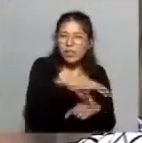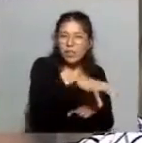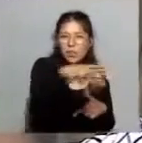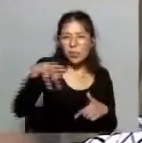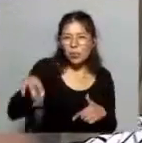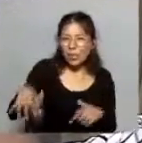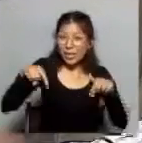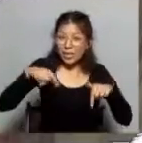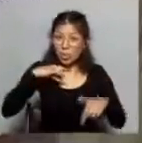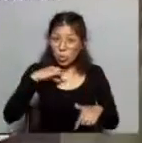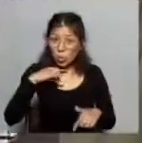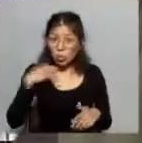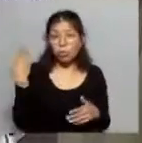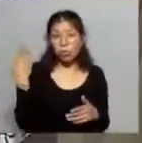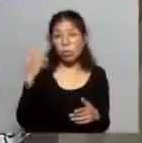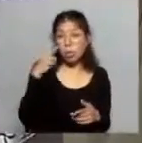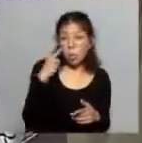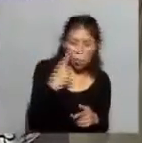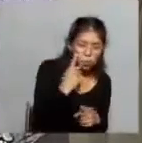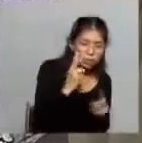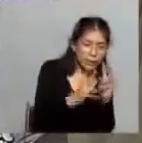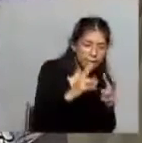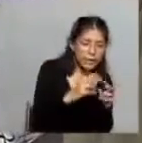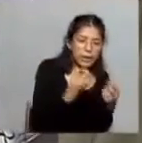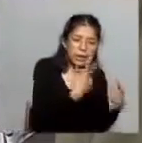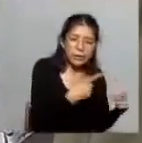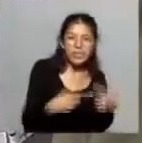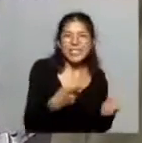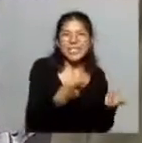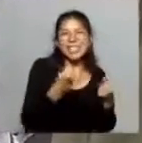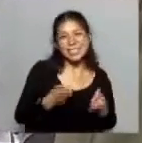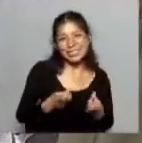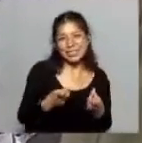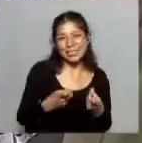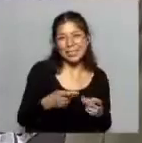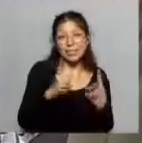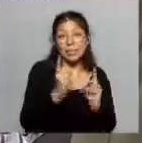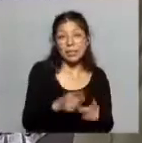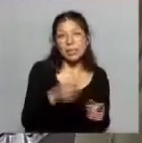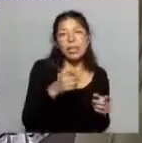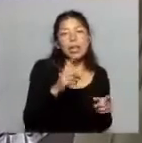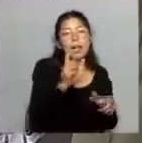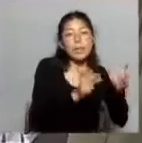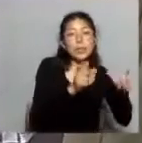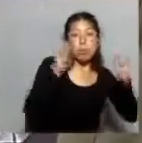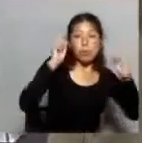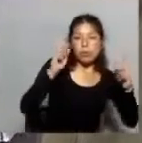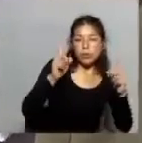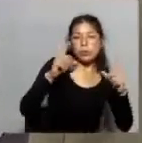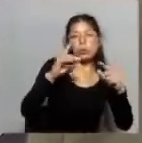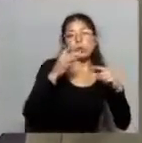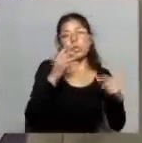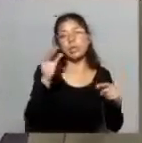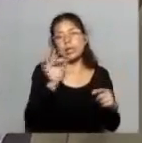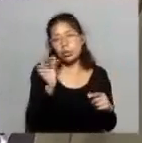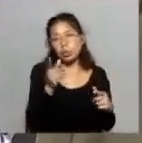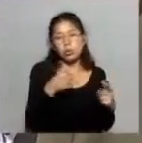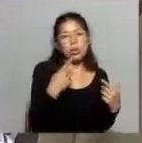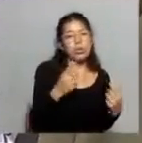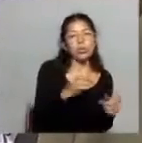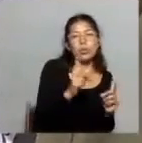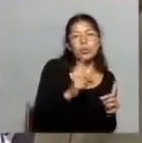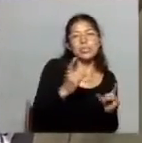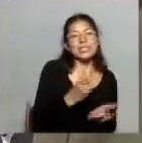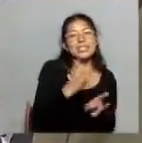También brindarles a a todos la oportunidad de que no tengan que trasladarse hasta capital para poder realizar